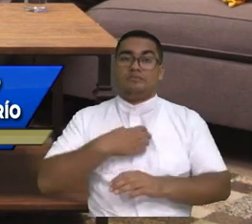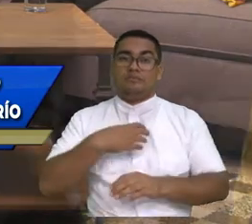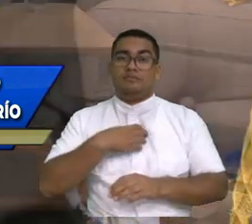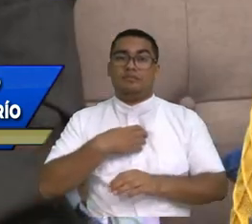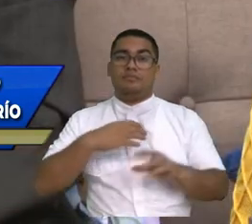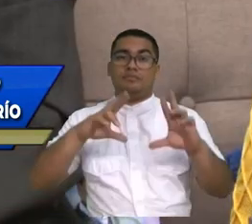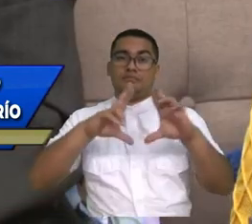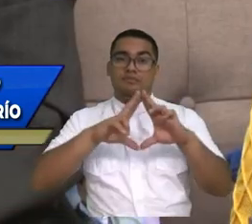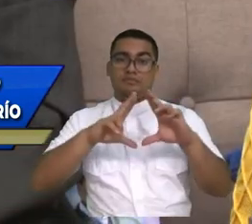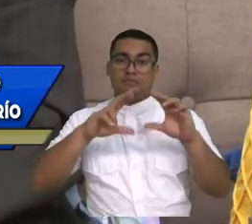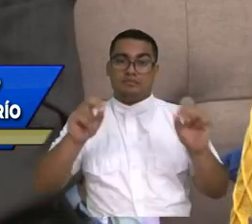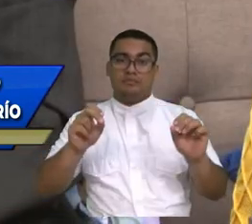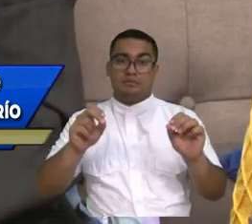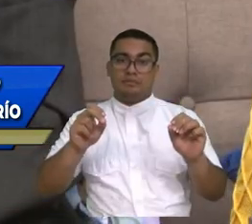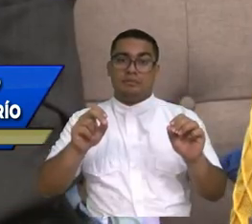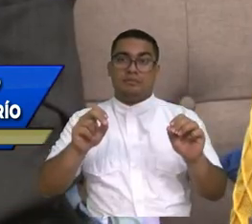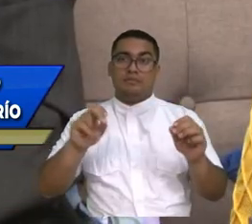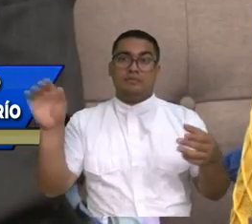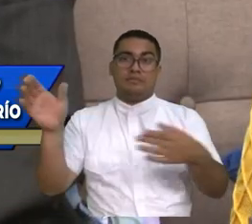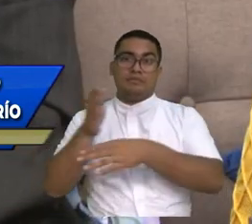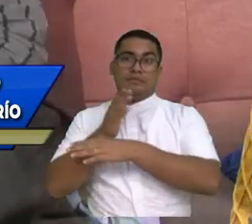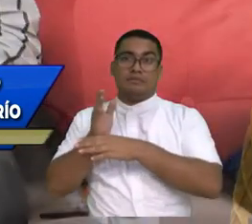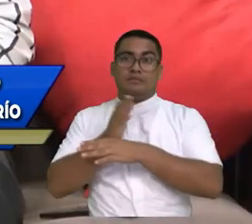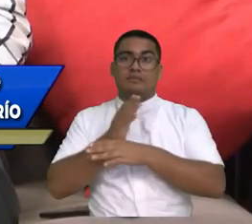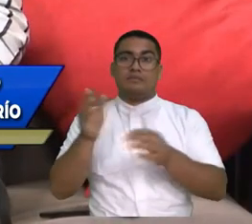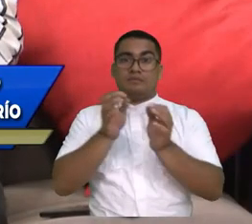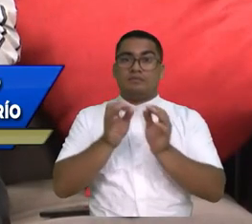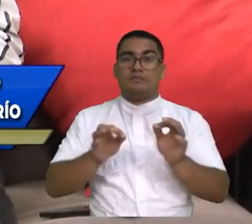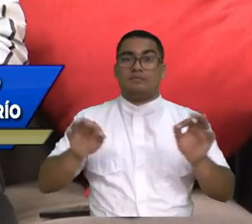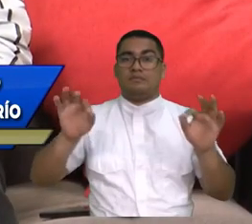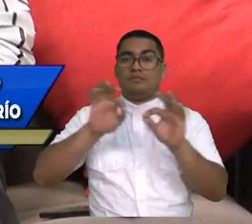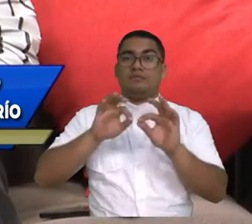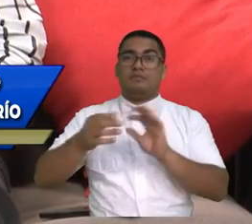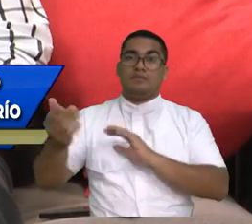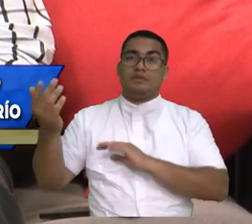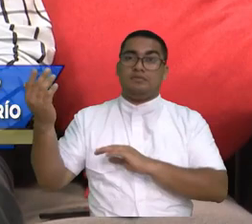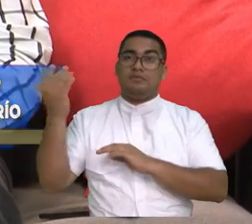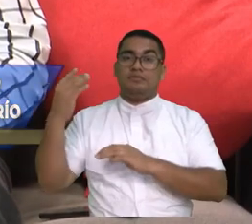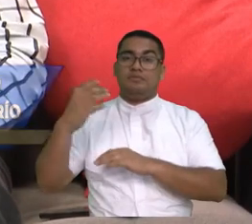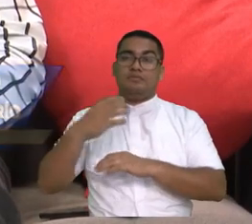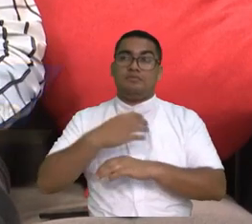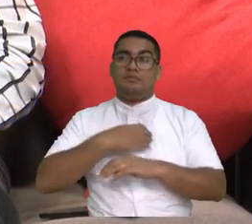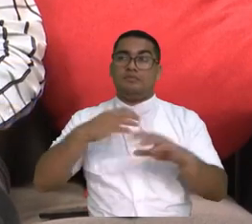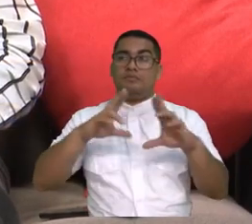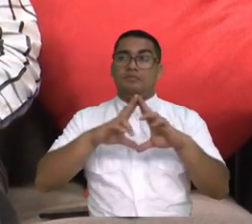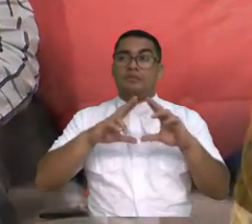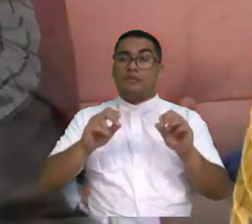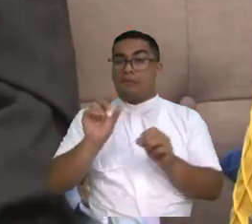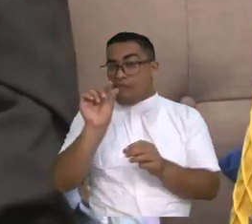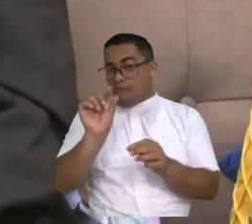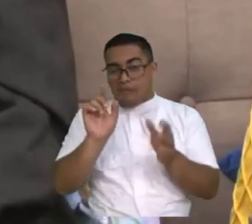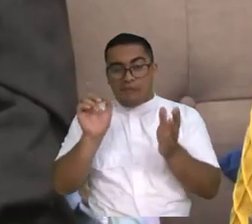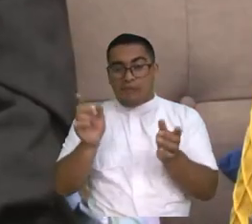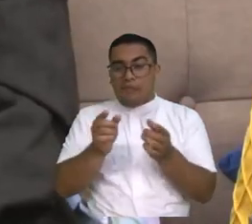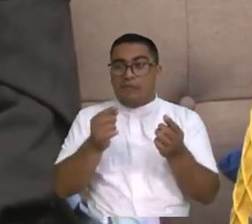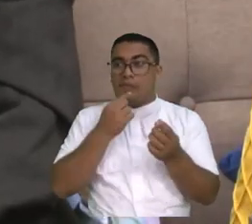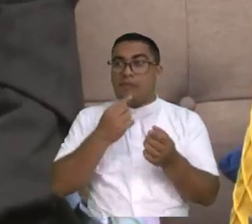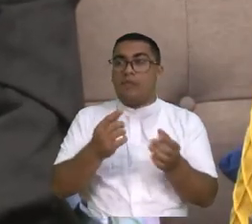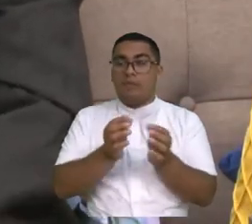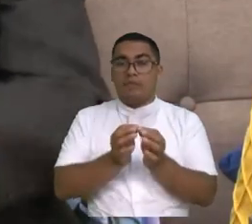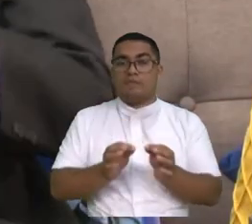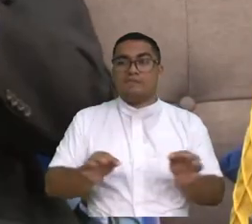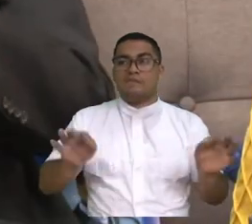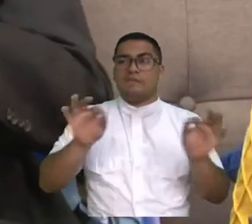nicaragüense, claro, de esos momentos y personajes históricos e ilustres de nuestra historia. Una última cosita. Adelante, compañero. Que es importante